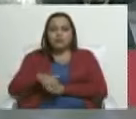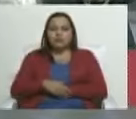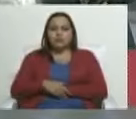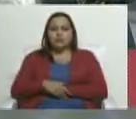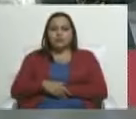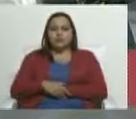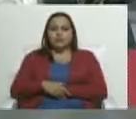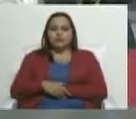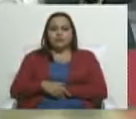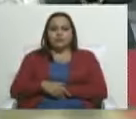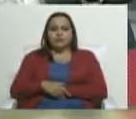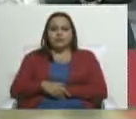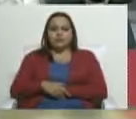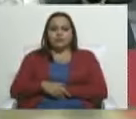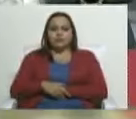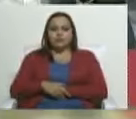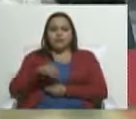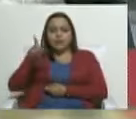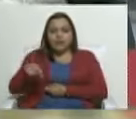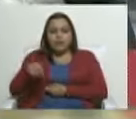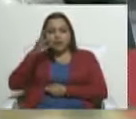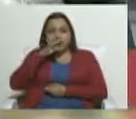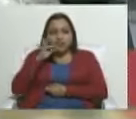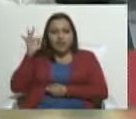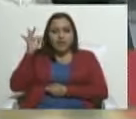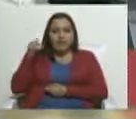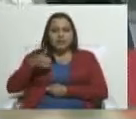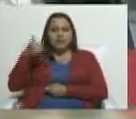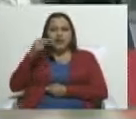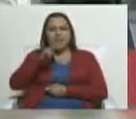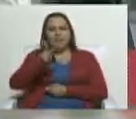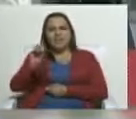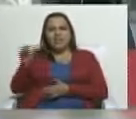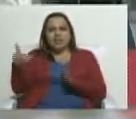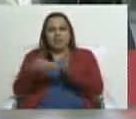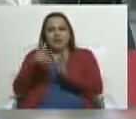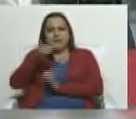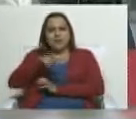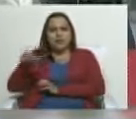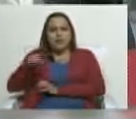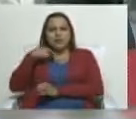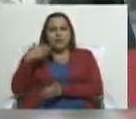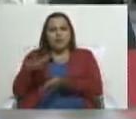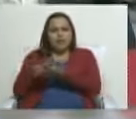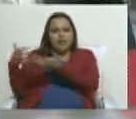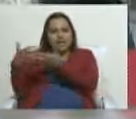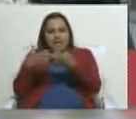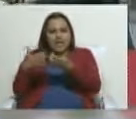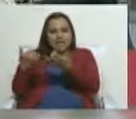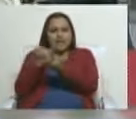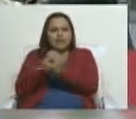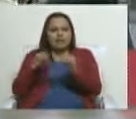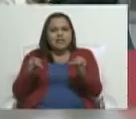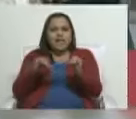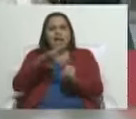del neofascismo francés, de más de 20.000 víctimas en la guerra de independencia entre Argelia